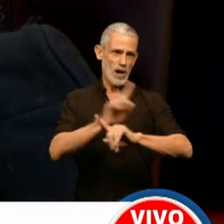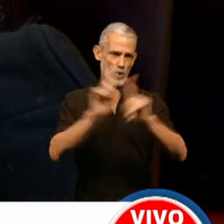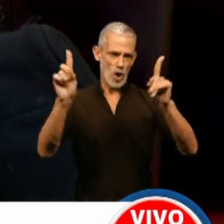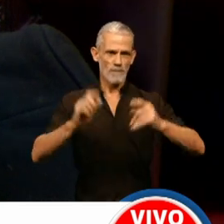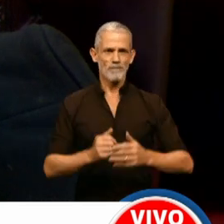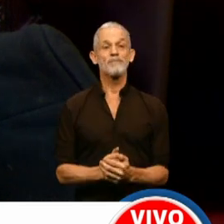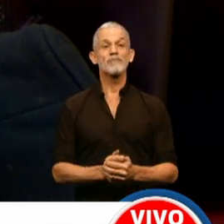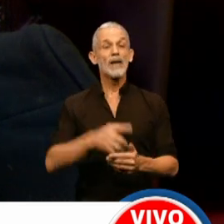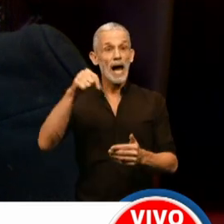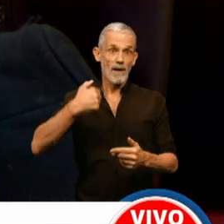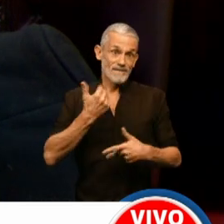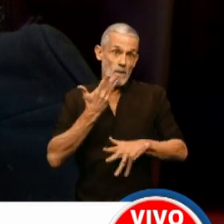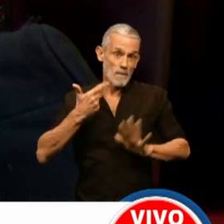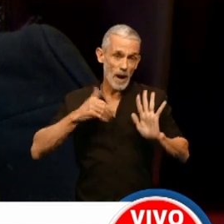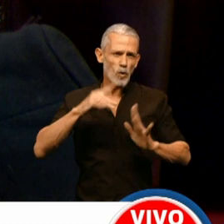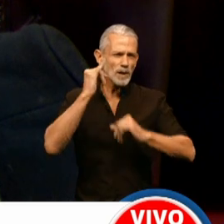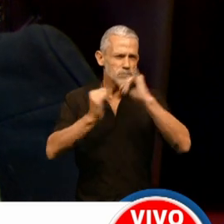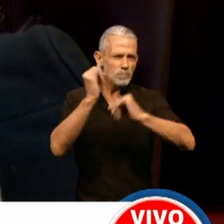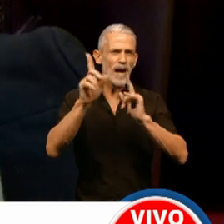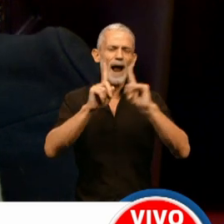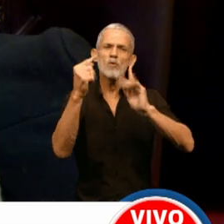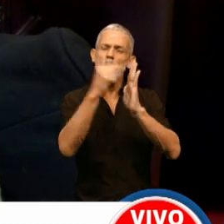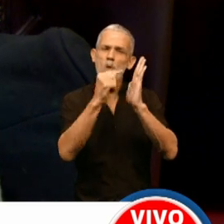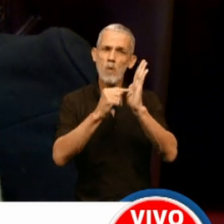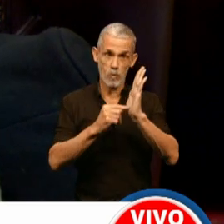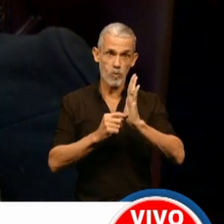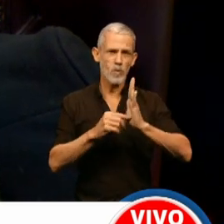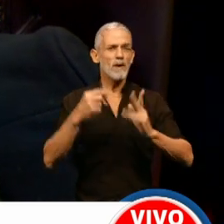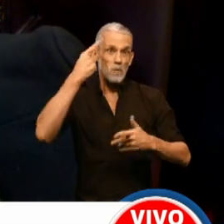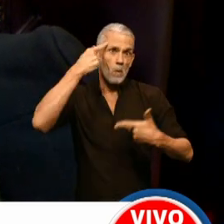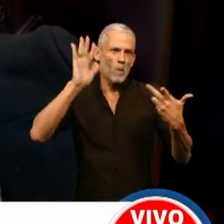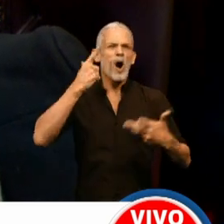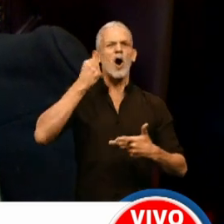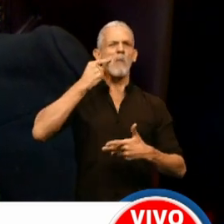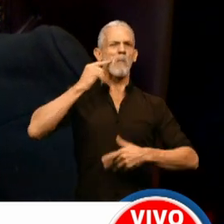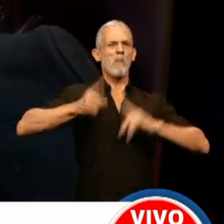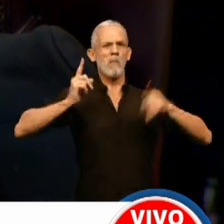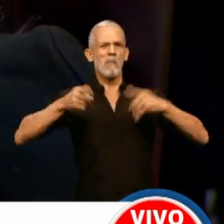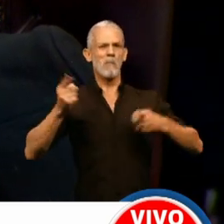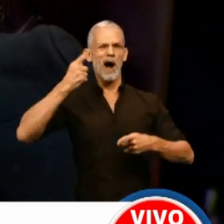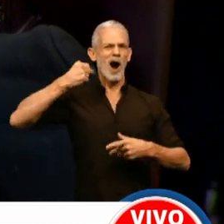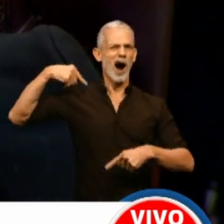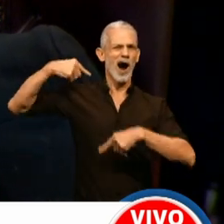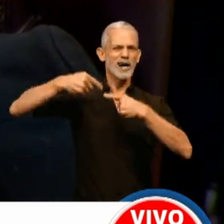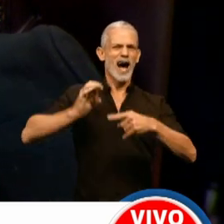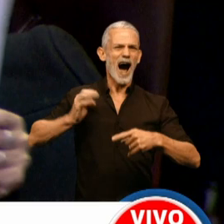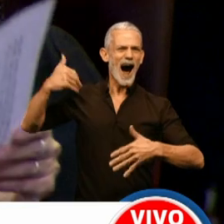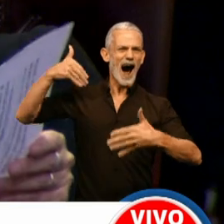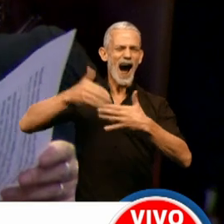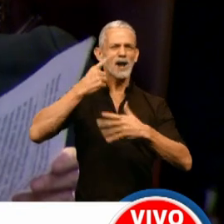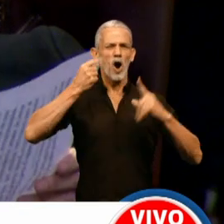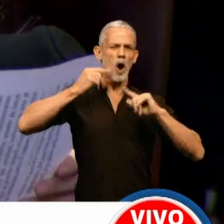ahora me gustaría trabajar sobre algunos de los argumentos del sentido común machista que ha circulado por años cada vez que hemos